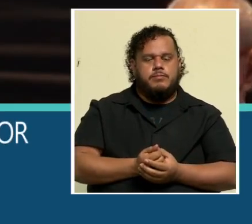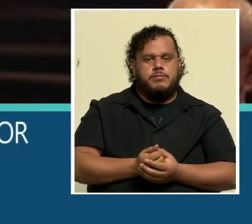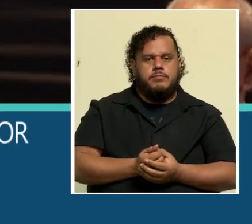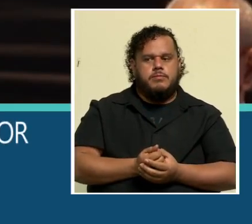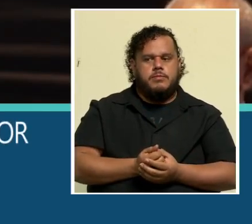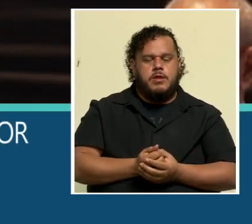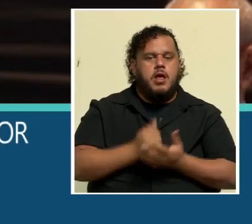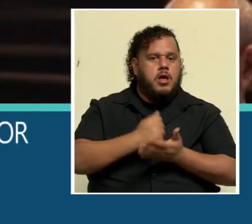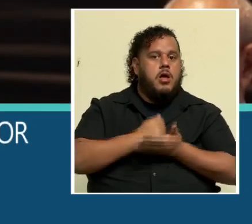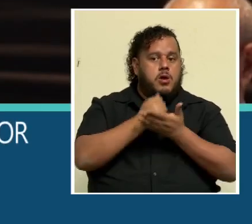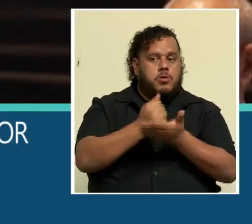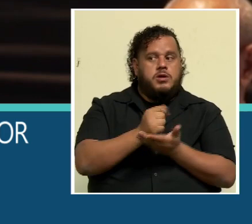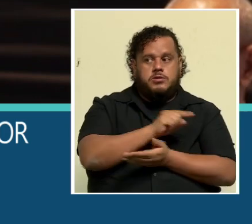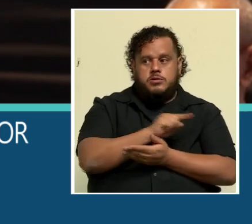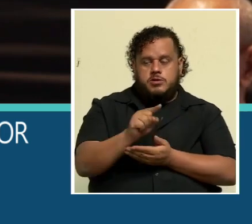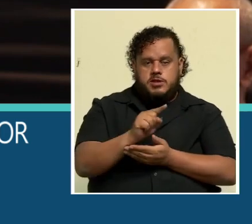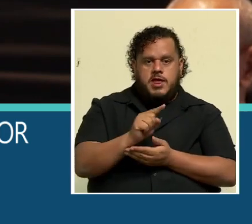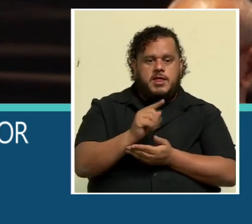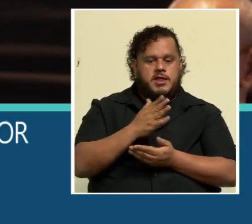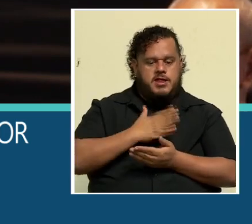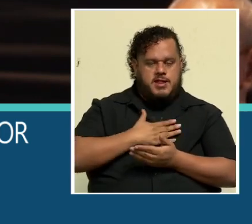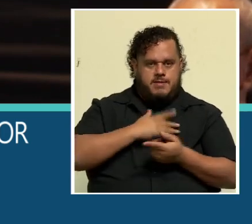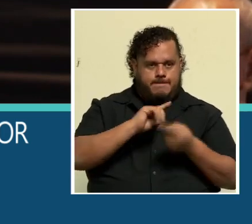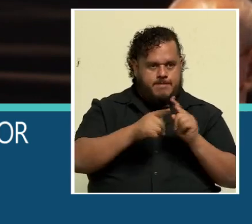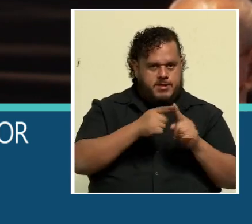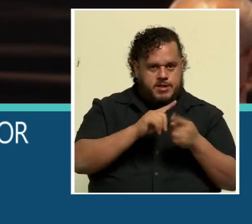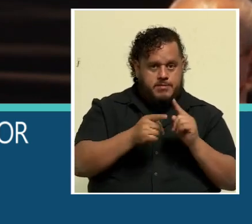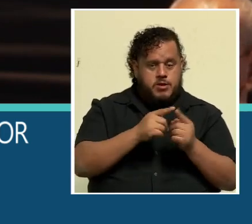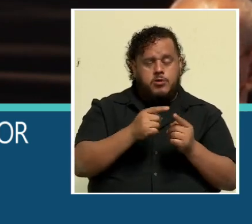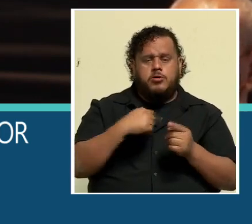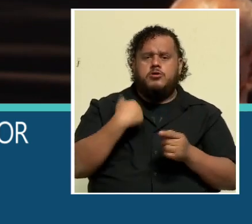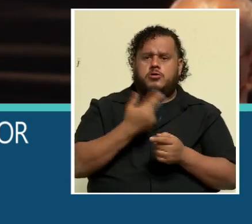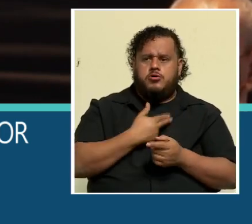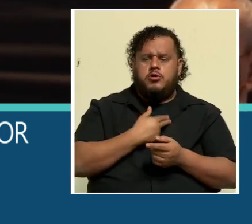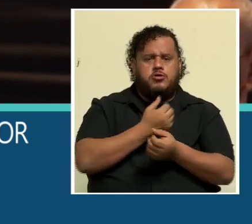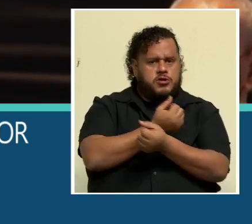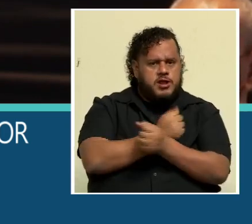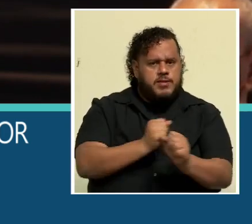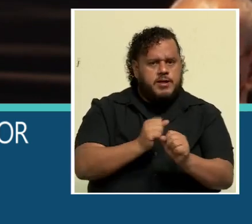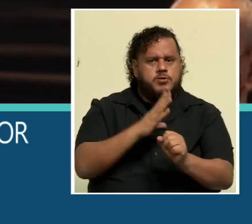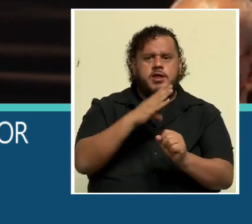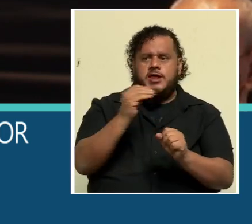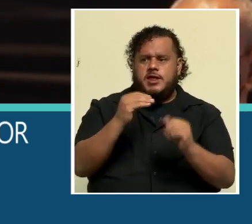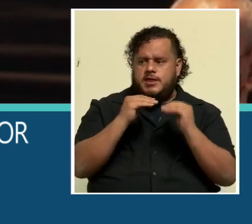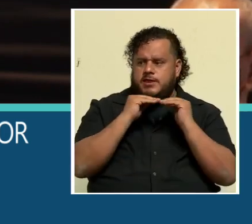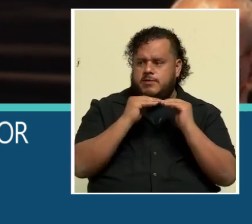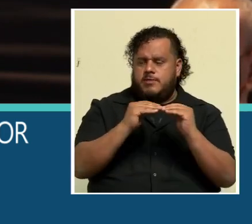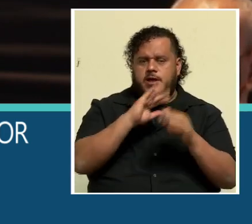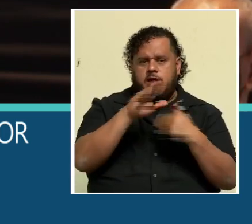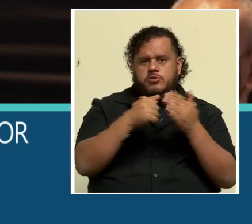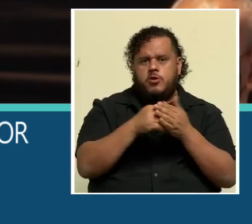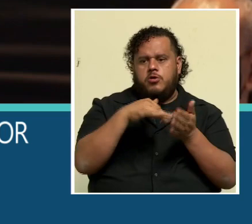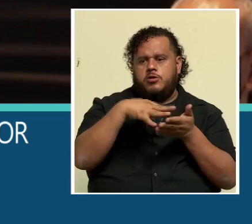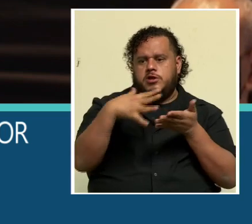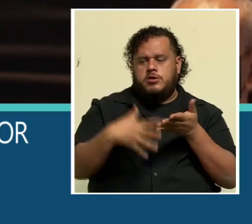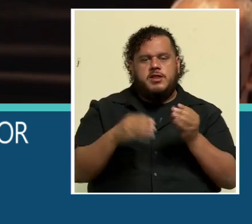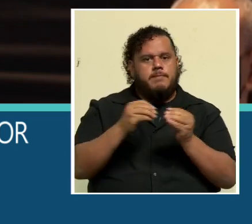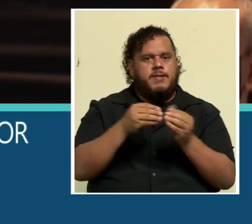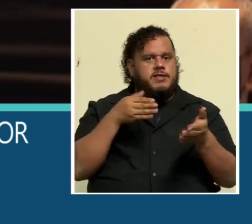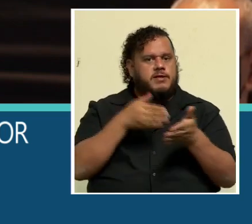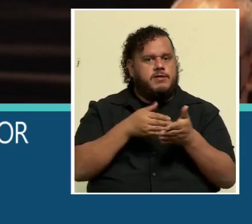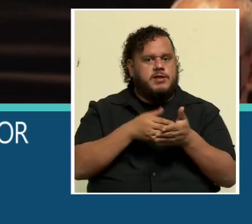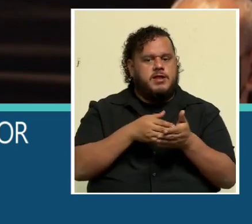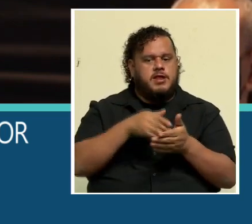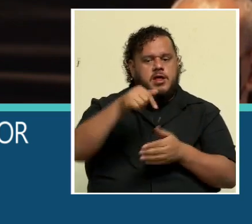Con la ayuda de ustedes, amigas y amigos, rescataremos y nivelaremos a los estudiantes más afectados por